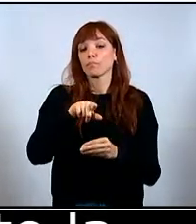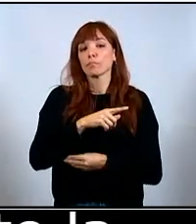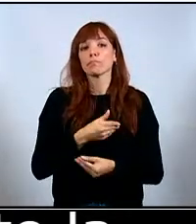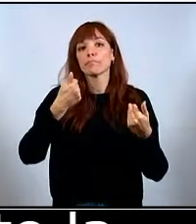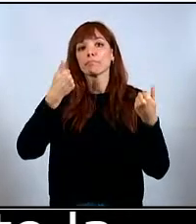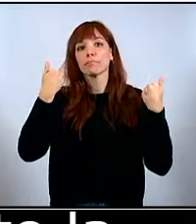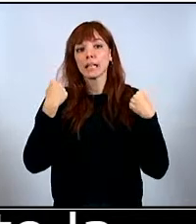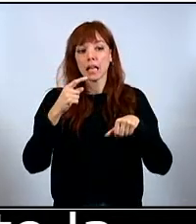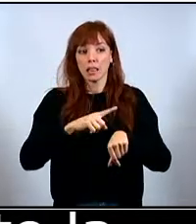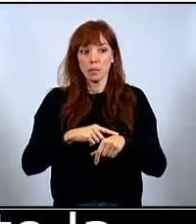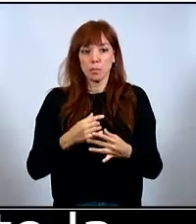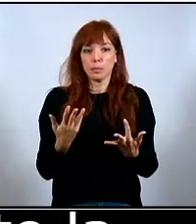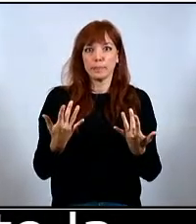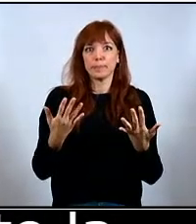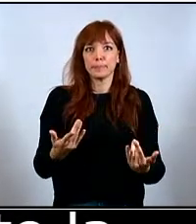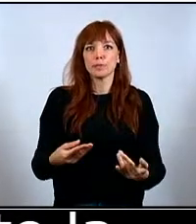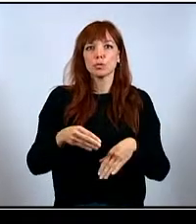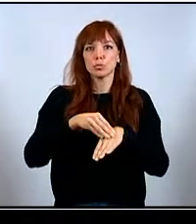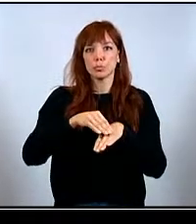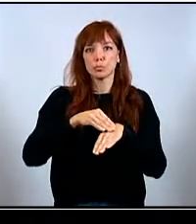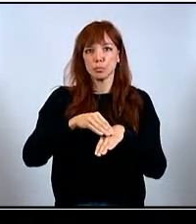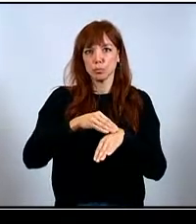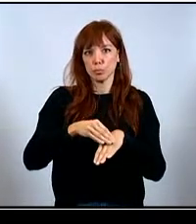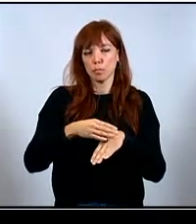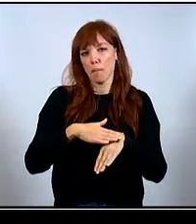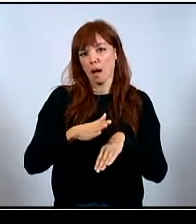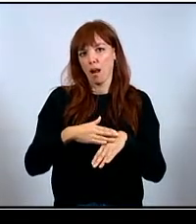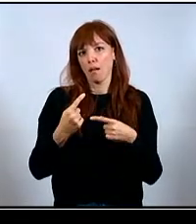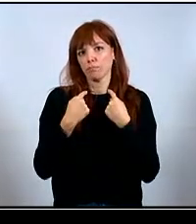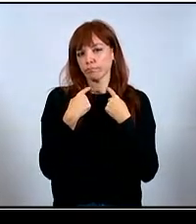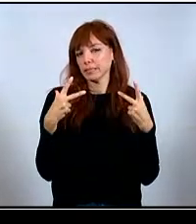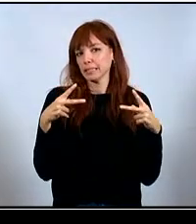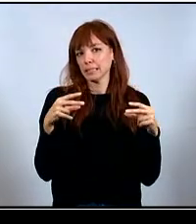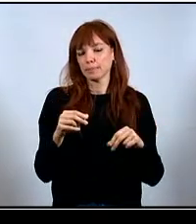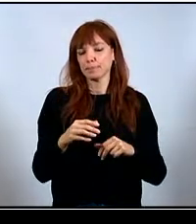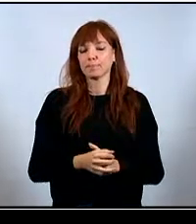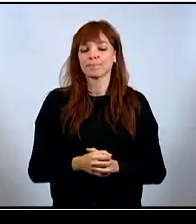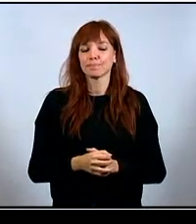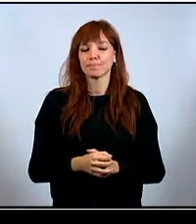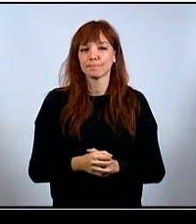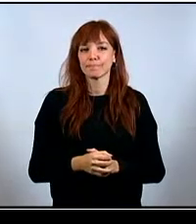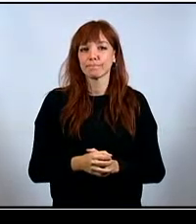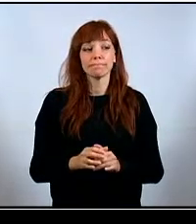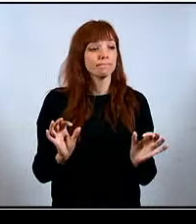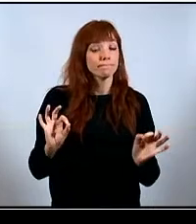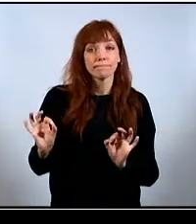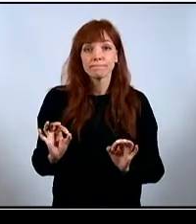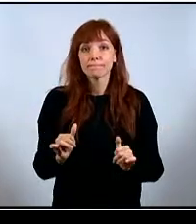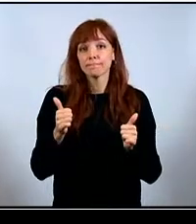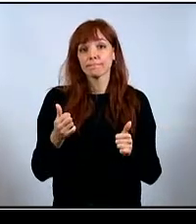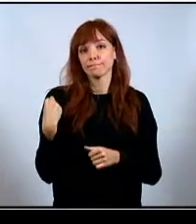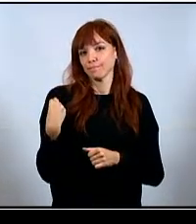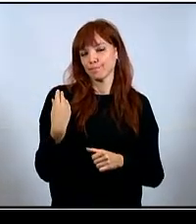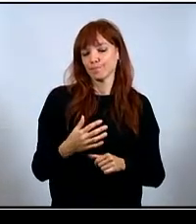récord para no perder esta capacidad. Hasta aquí los asuntos. ¿Quieren hacer alguna pregunta?